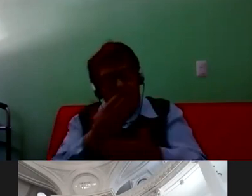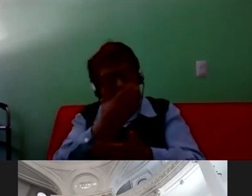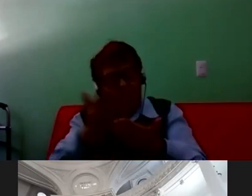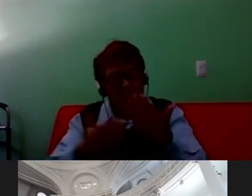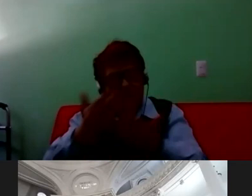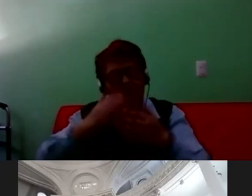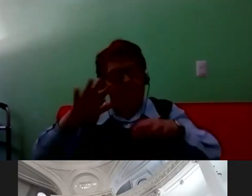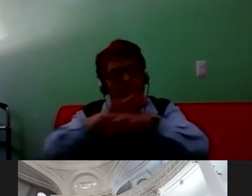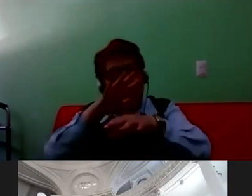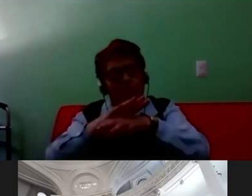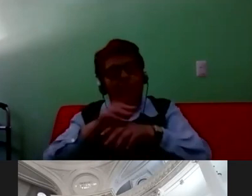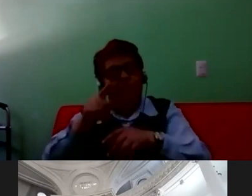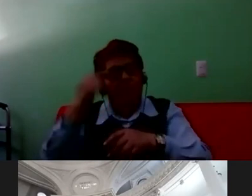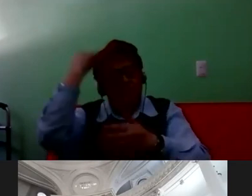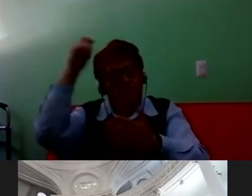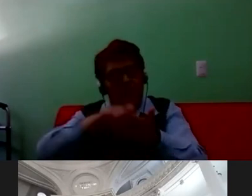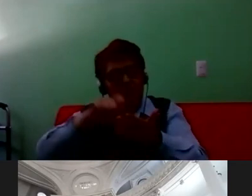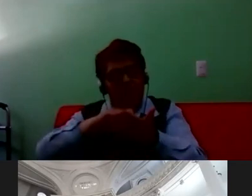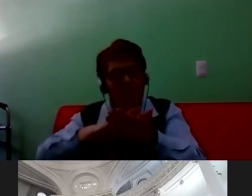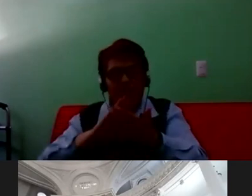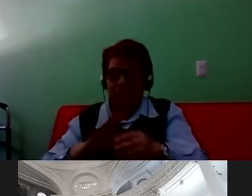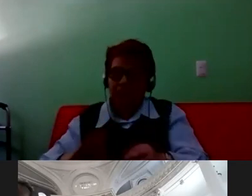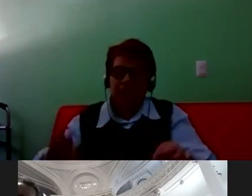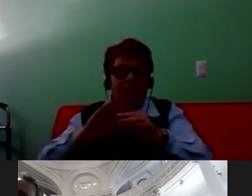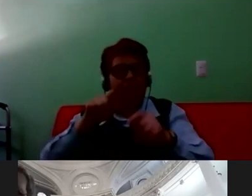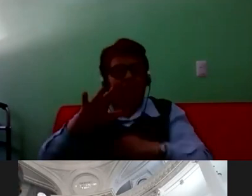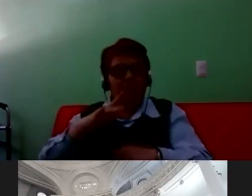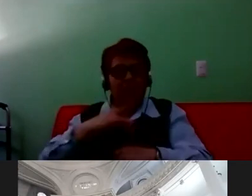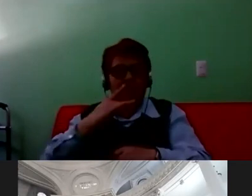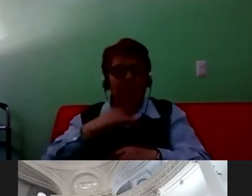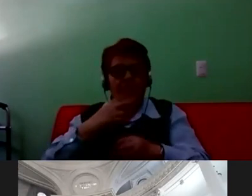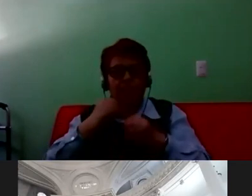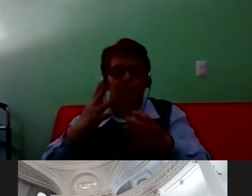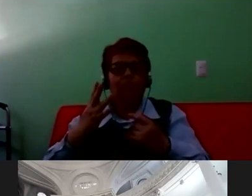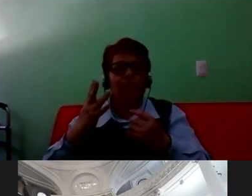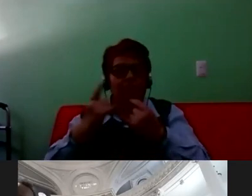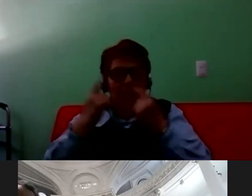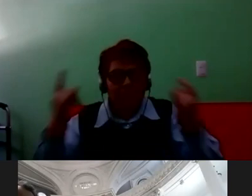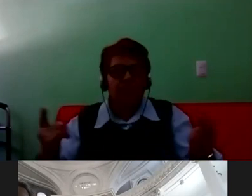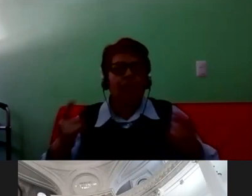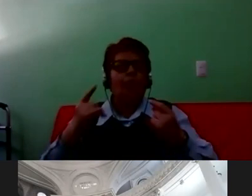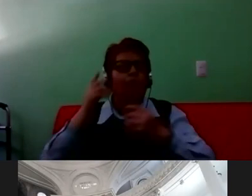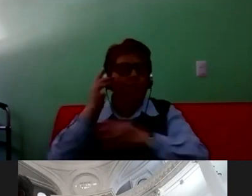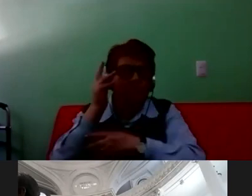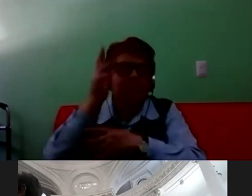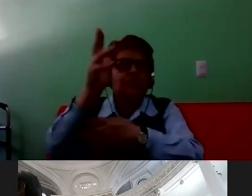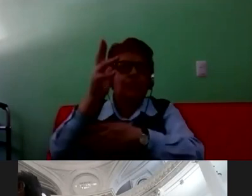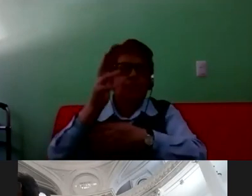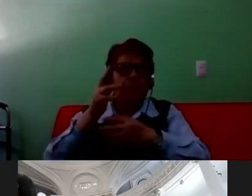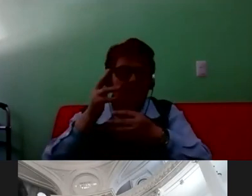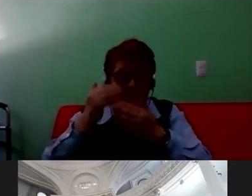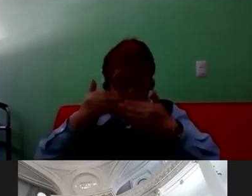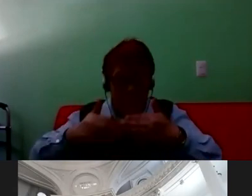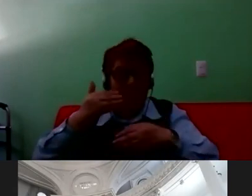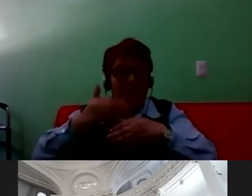el cambio. Esta iniciativa de vanguardia, en muchos sentidos, mira hacia la historia y mirar hacia un futuro partiendo de un